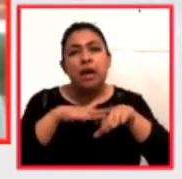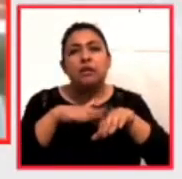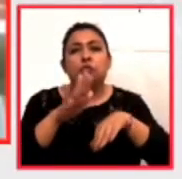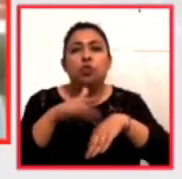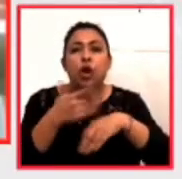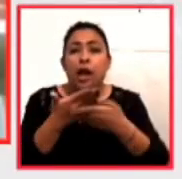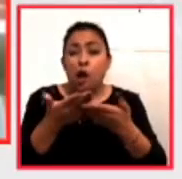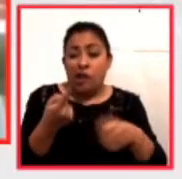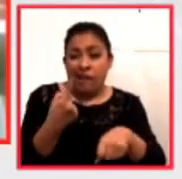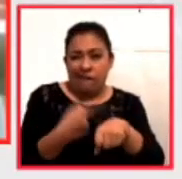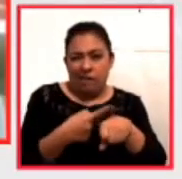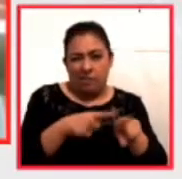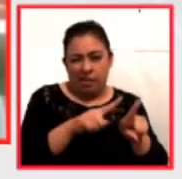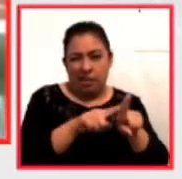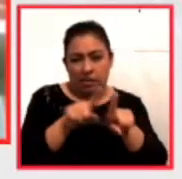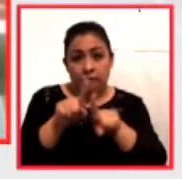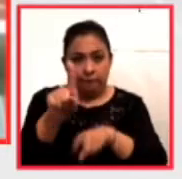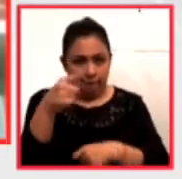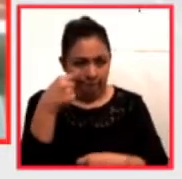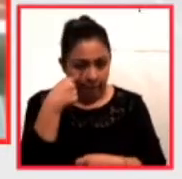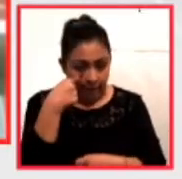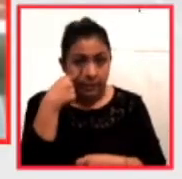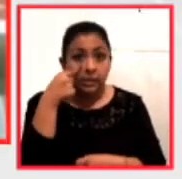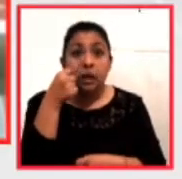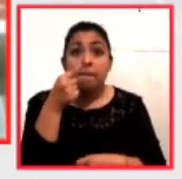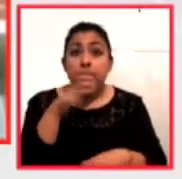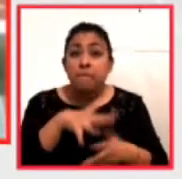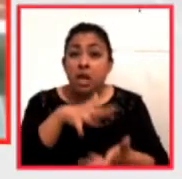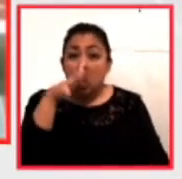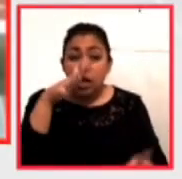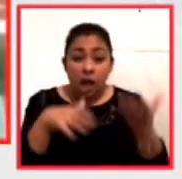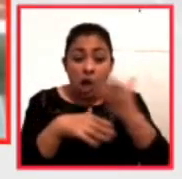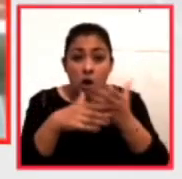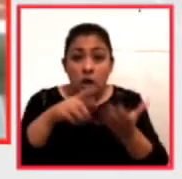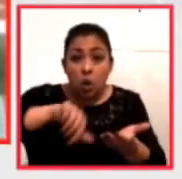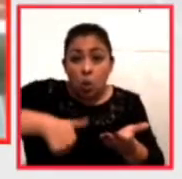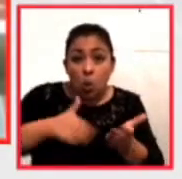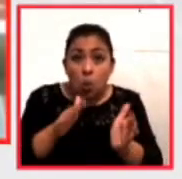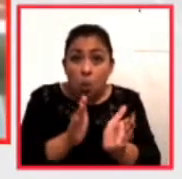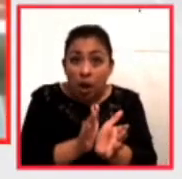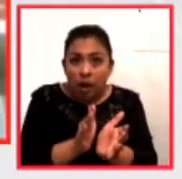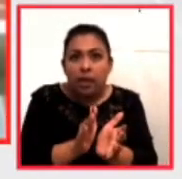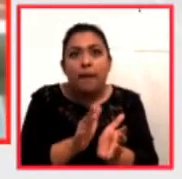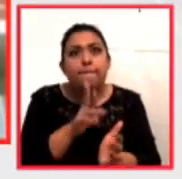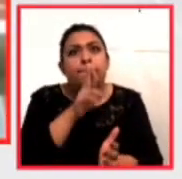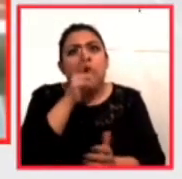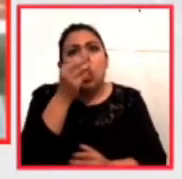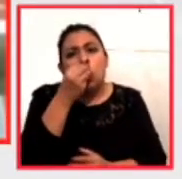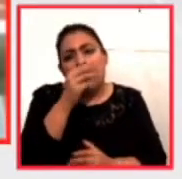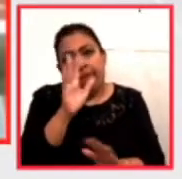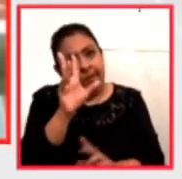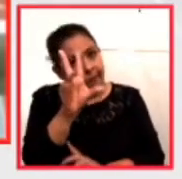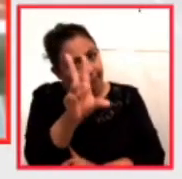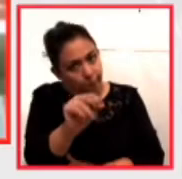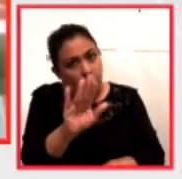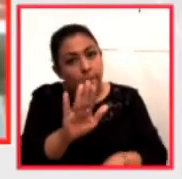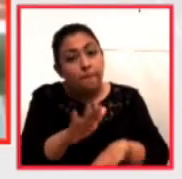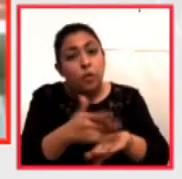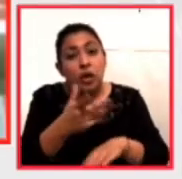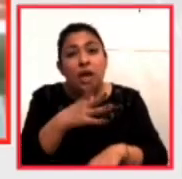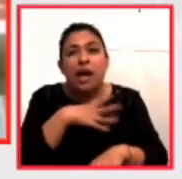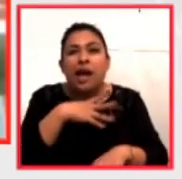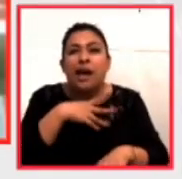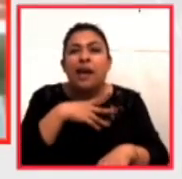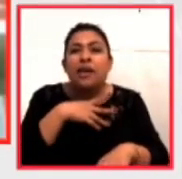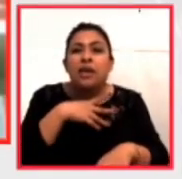este país. Ojo, la mayoría de las cosas que encuentran empaquetadas no son lo mejor para comer. Por ello, se va a estrenar una serie que tiene que